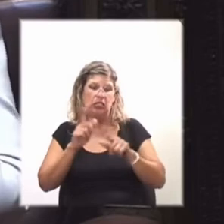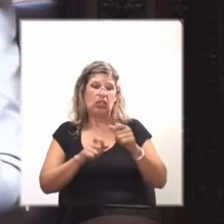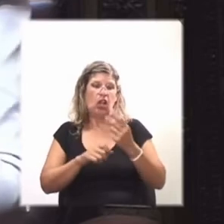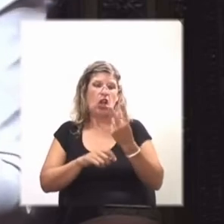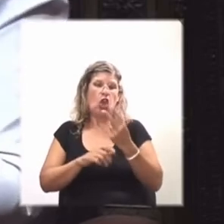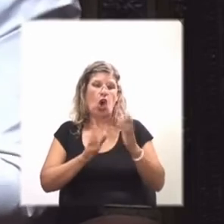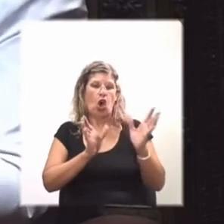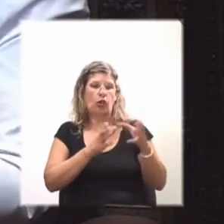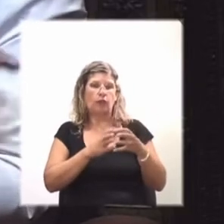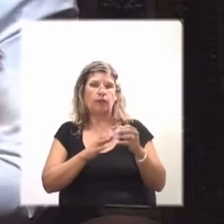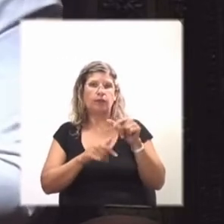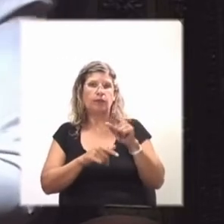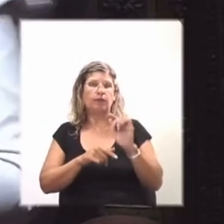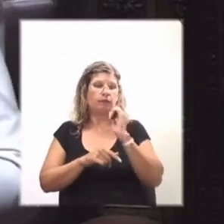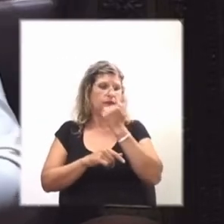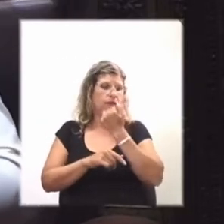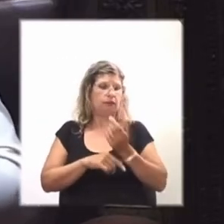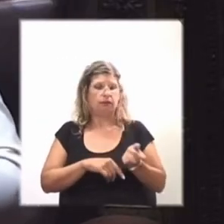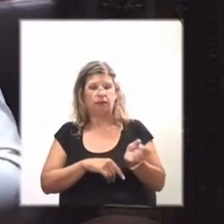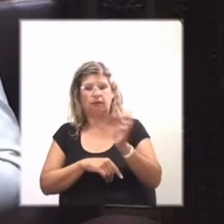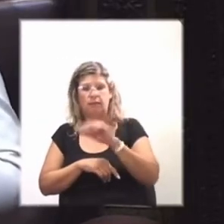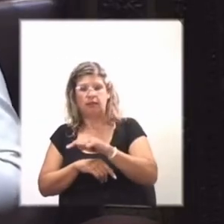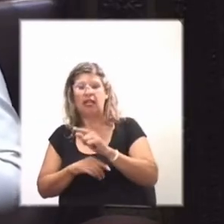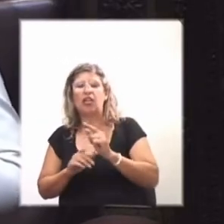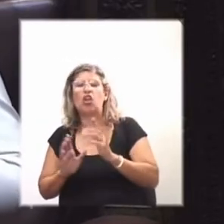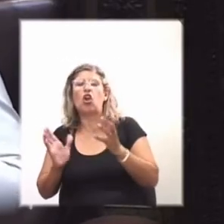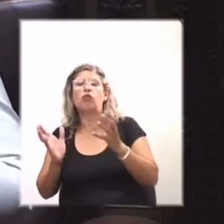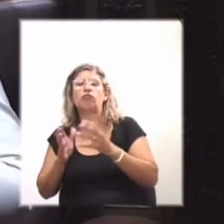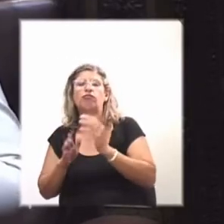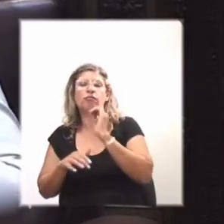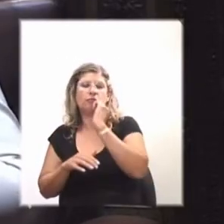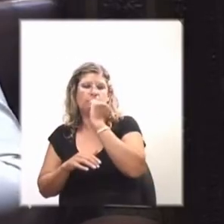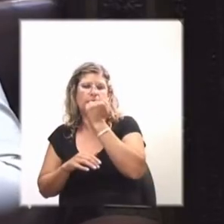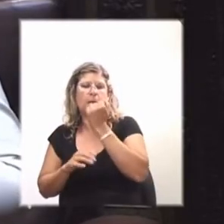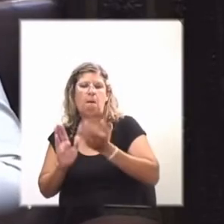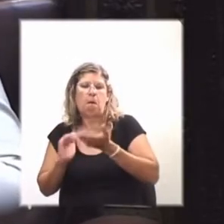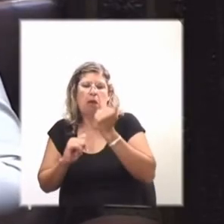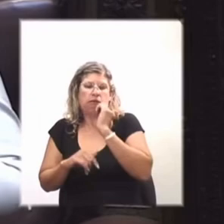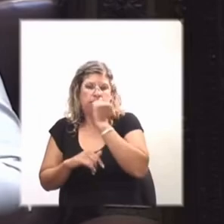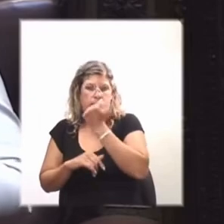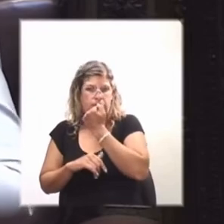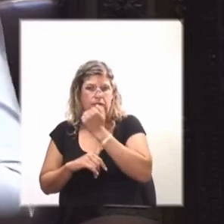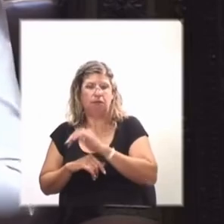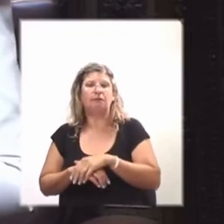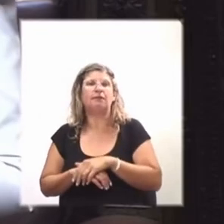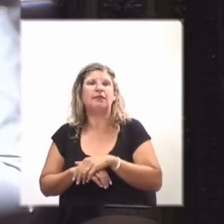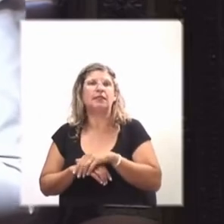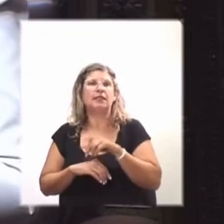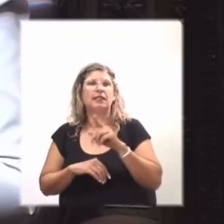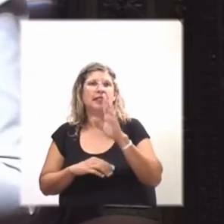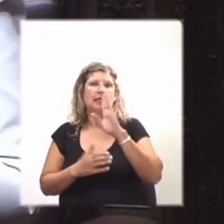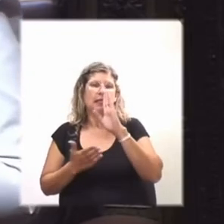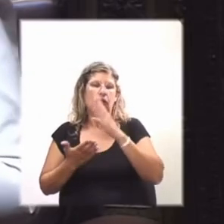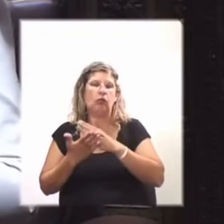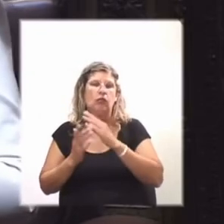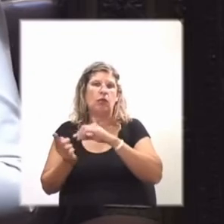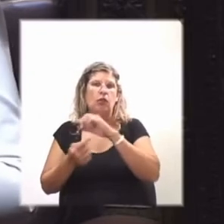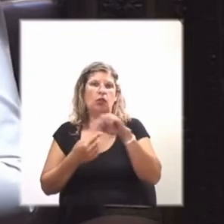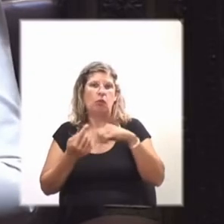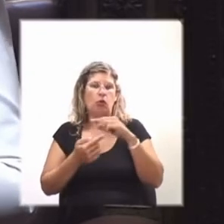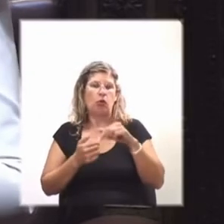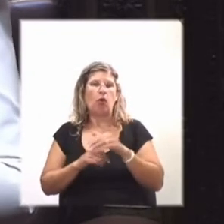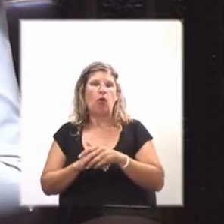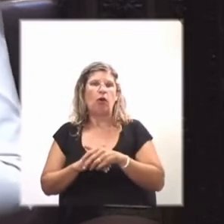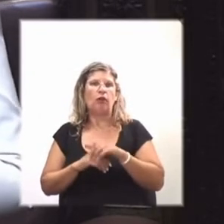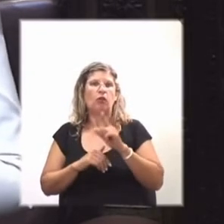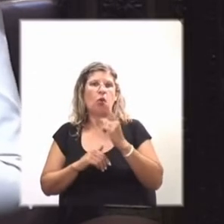categorías, cónclaves secretos y cónclaves supersecretos. El último rumor para los exquisitos era